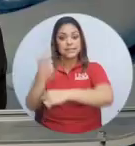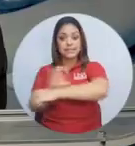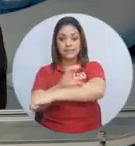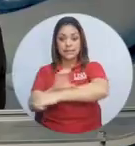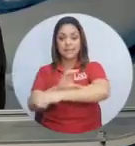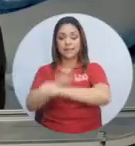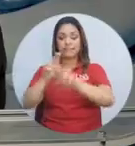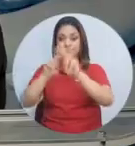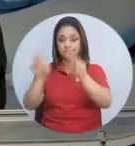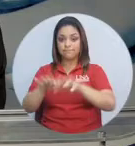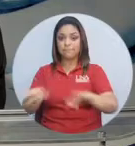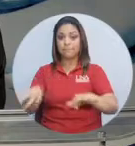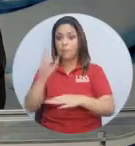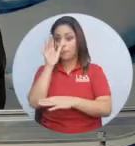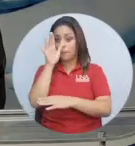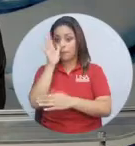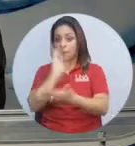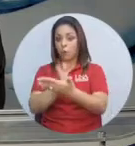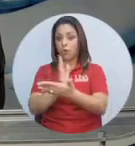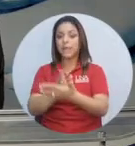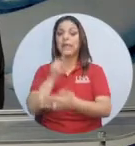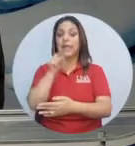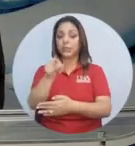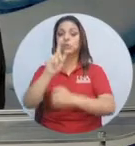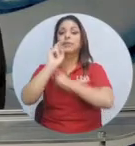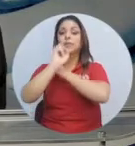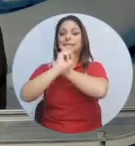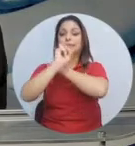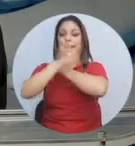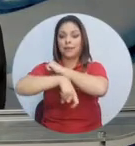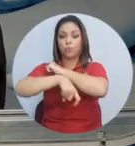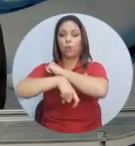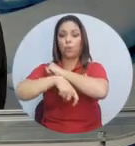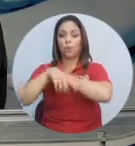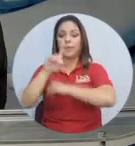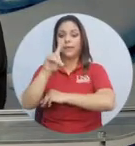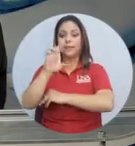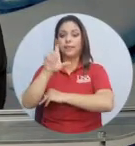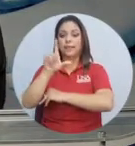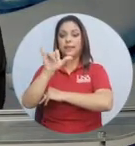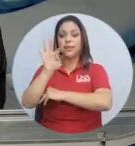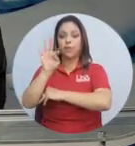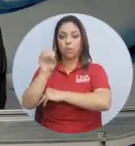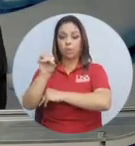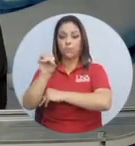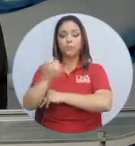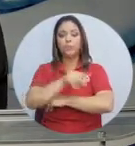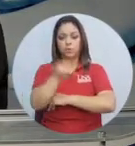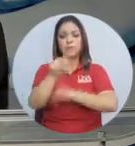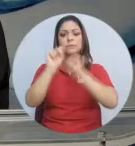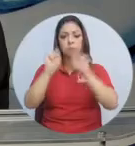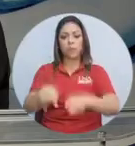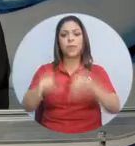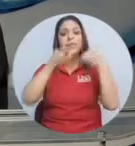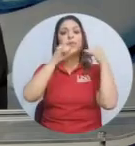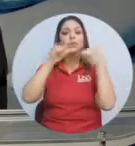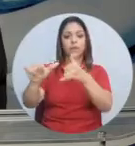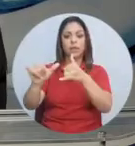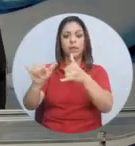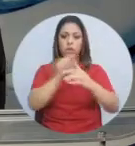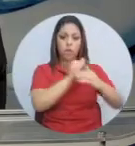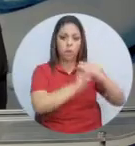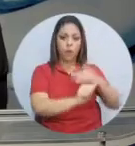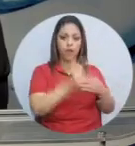ciberbullying es un delito, ¿verdad? Y que usted puede denunciar. Y sí, por supuesto, entonces mantener todas esas